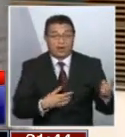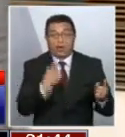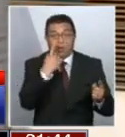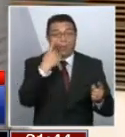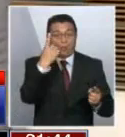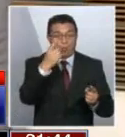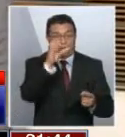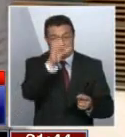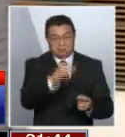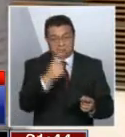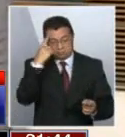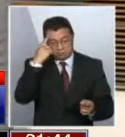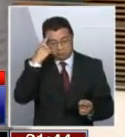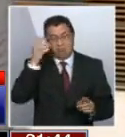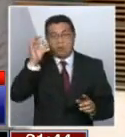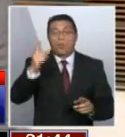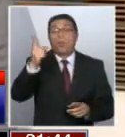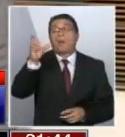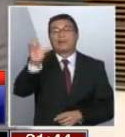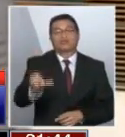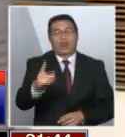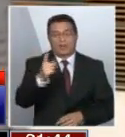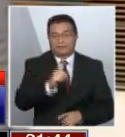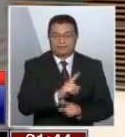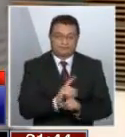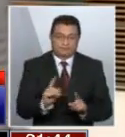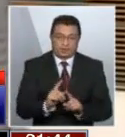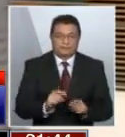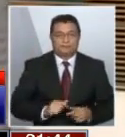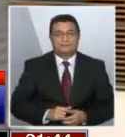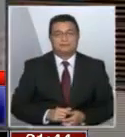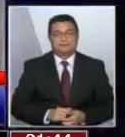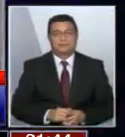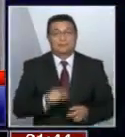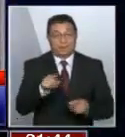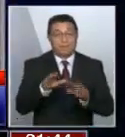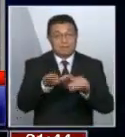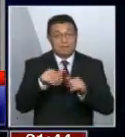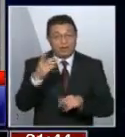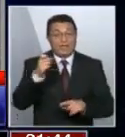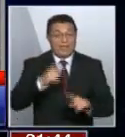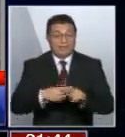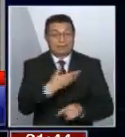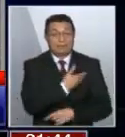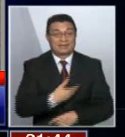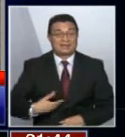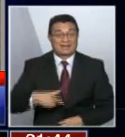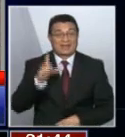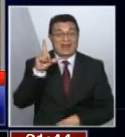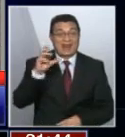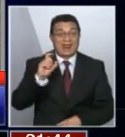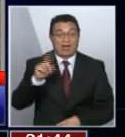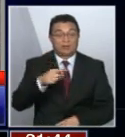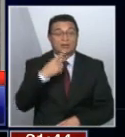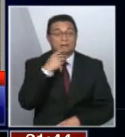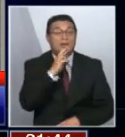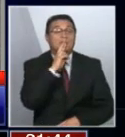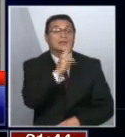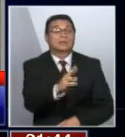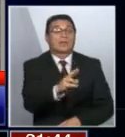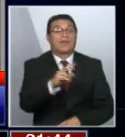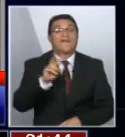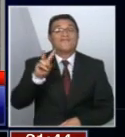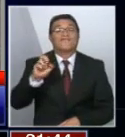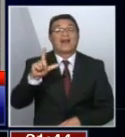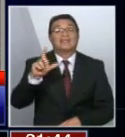a una decisión de una persona. Diputado, también dijo el expresidente Lagos, le contestó a las diputadas